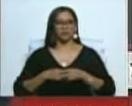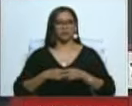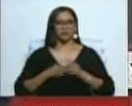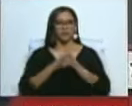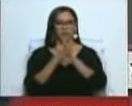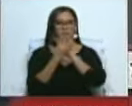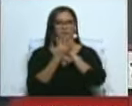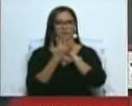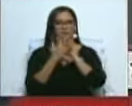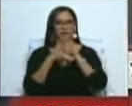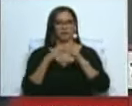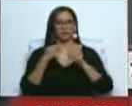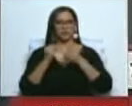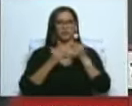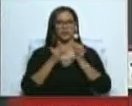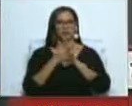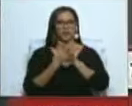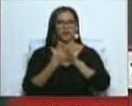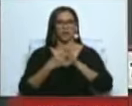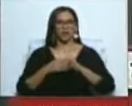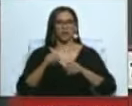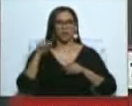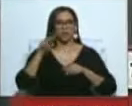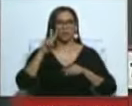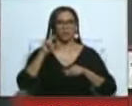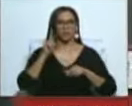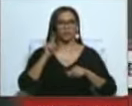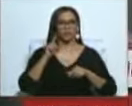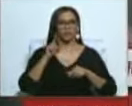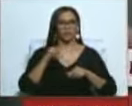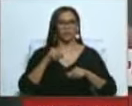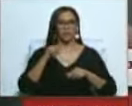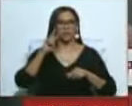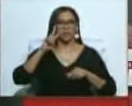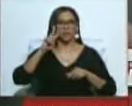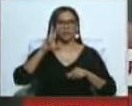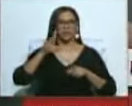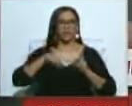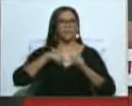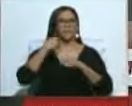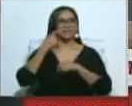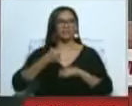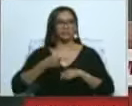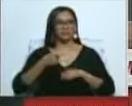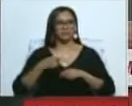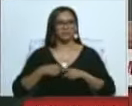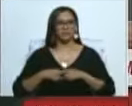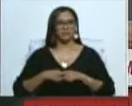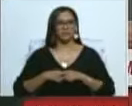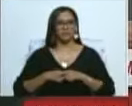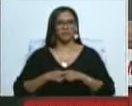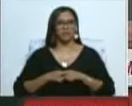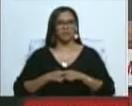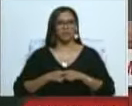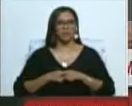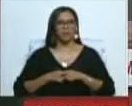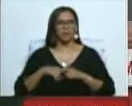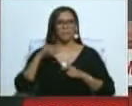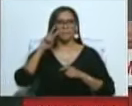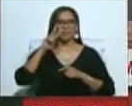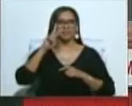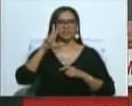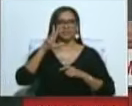barrios, pasándolo en los barrios. Hoy es 21, o sea, 23 pasó mañana. Sí, señor. 23 cayó